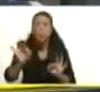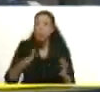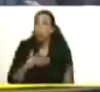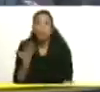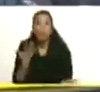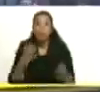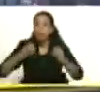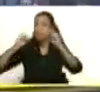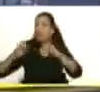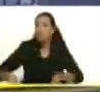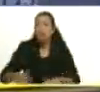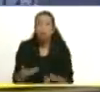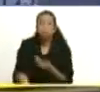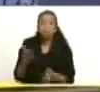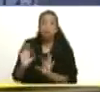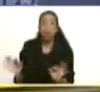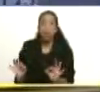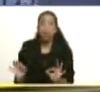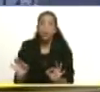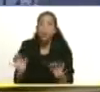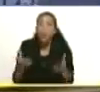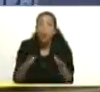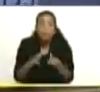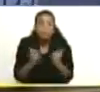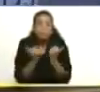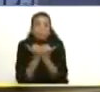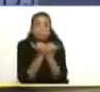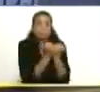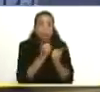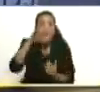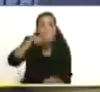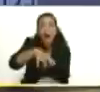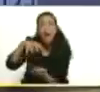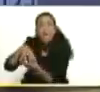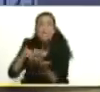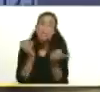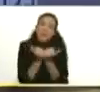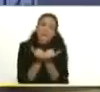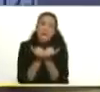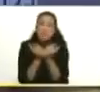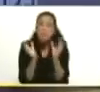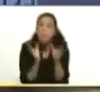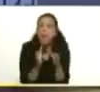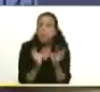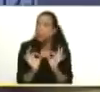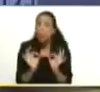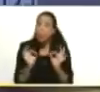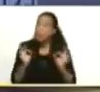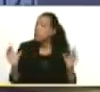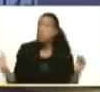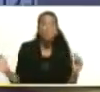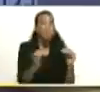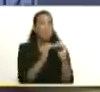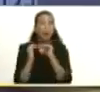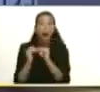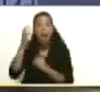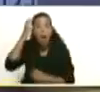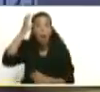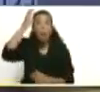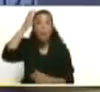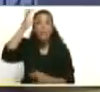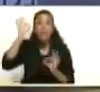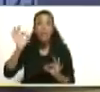podemos renunciar, por muy pequeños que puedan ser nuestros países. El conocimiento, la ciencia